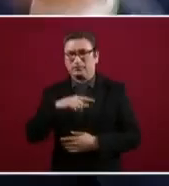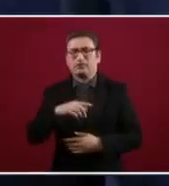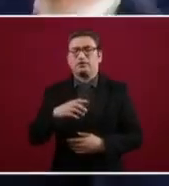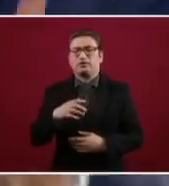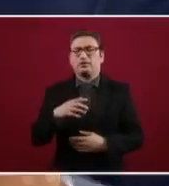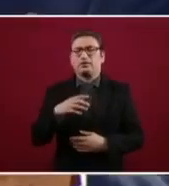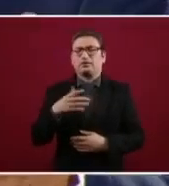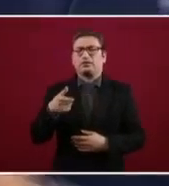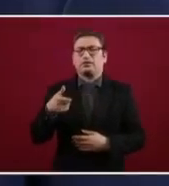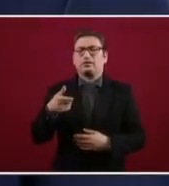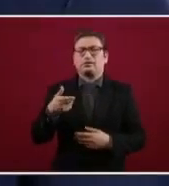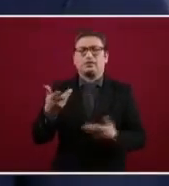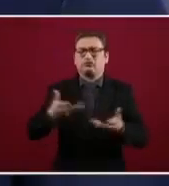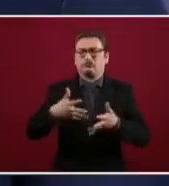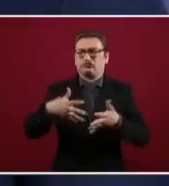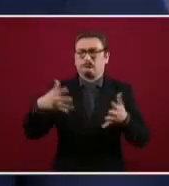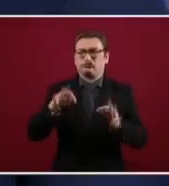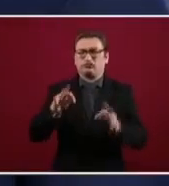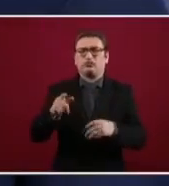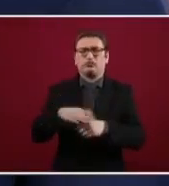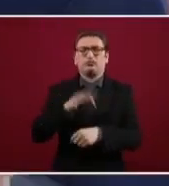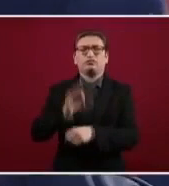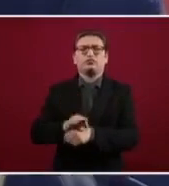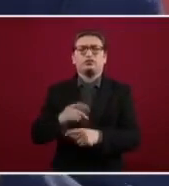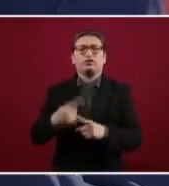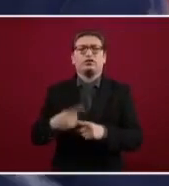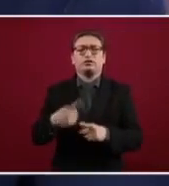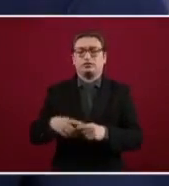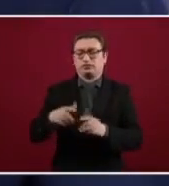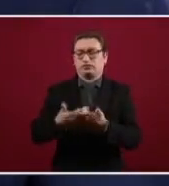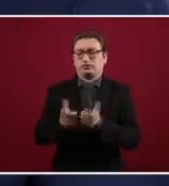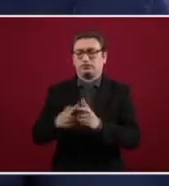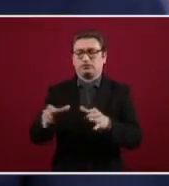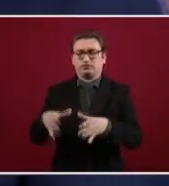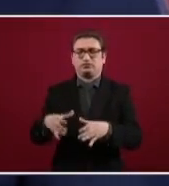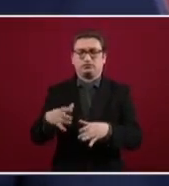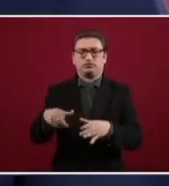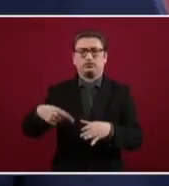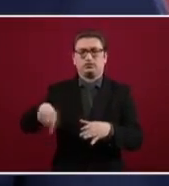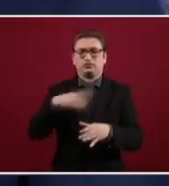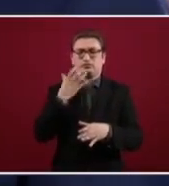porque le da protección a la comunidad judía